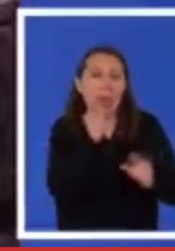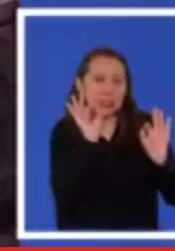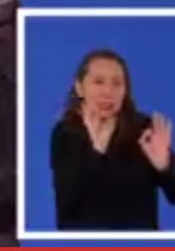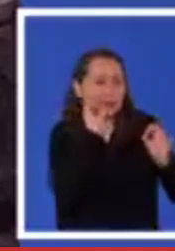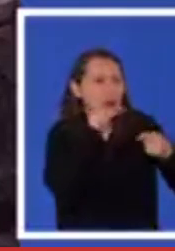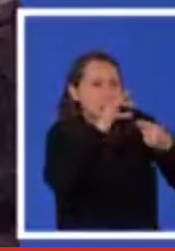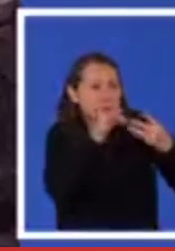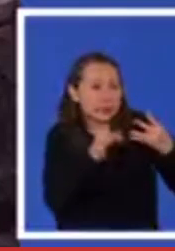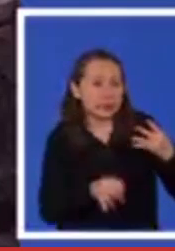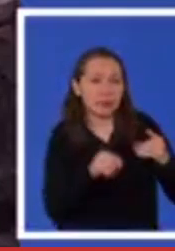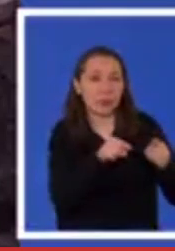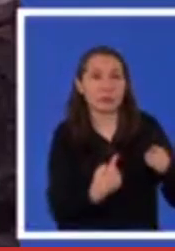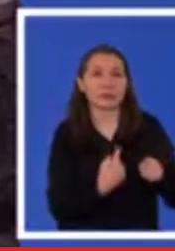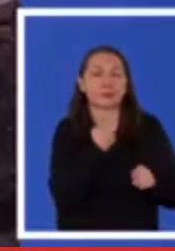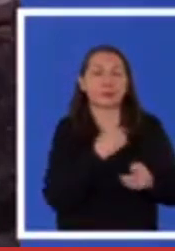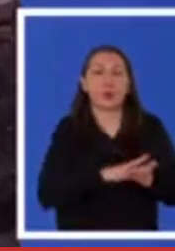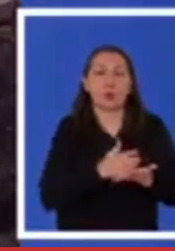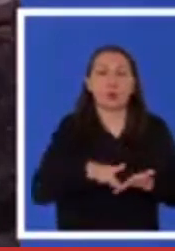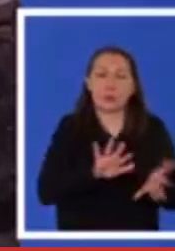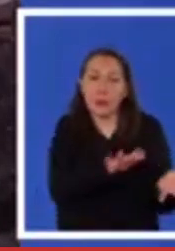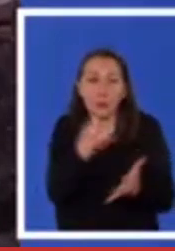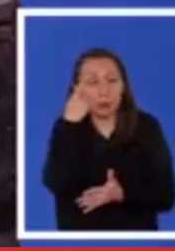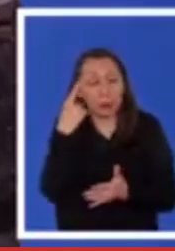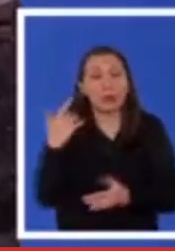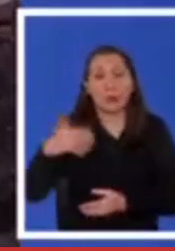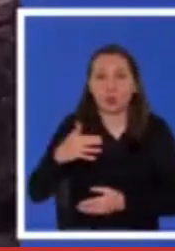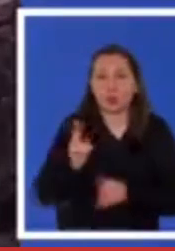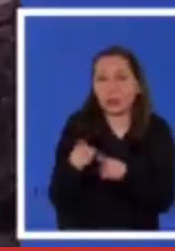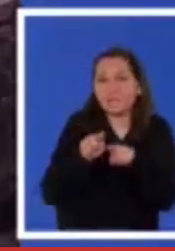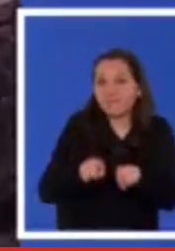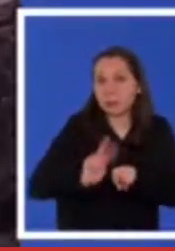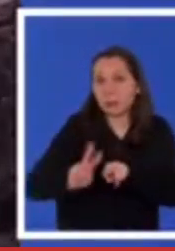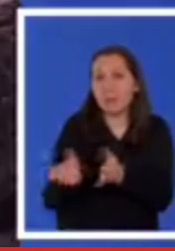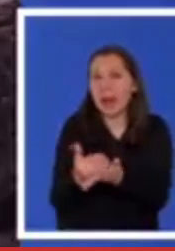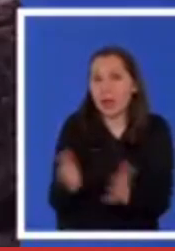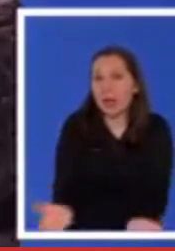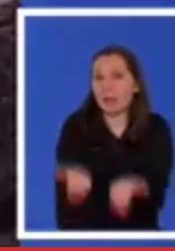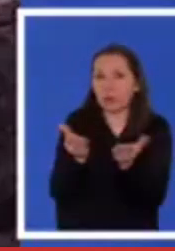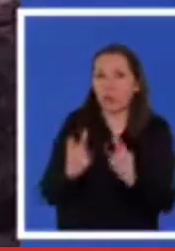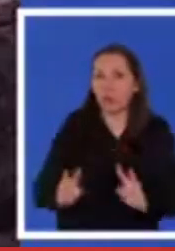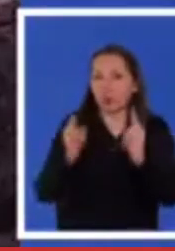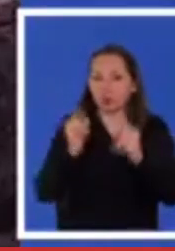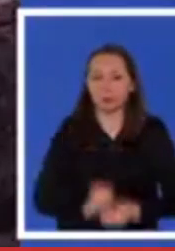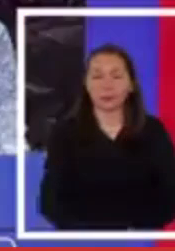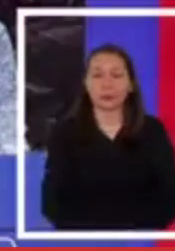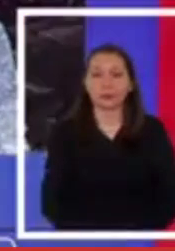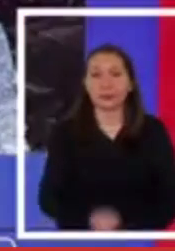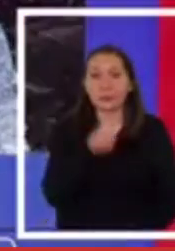detalle respecto de las afectaciones que prevemos y que van a ser parte importante del plan de reactivación y reconstrucción